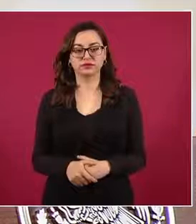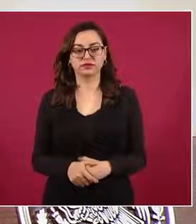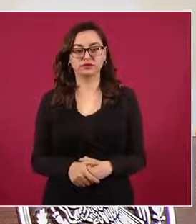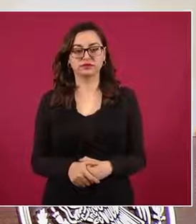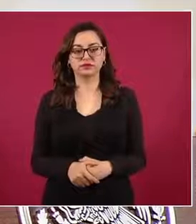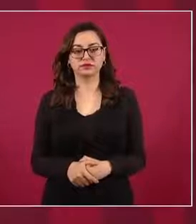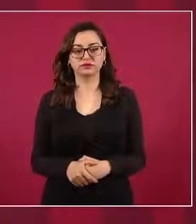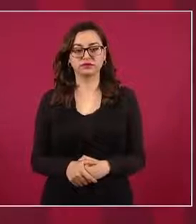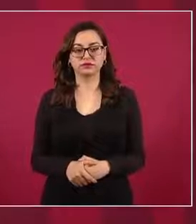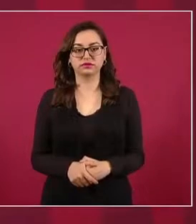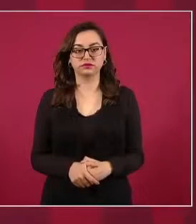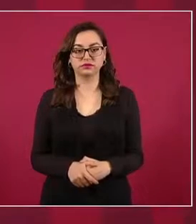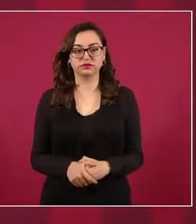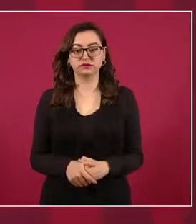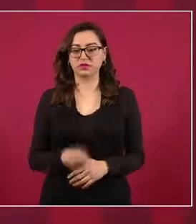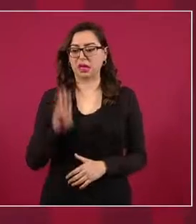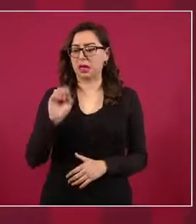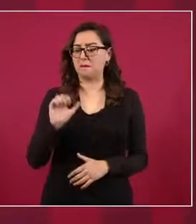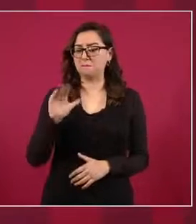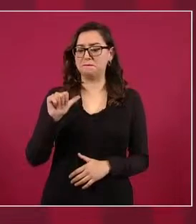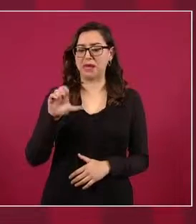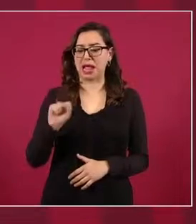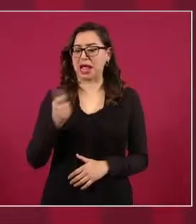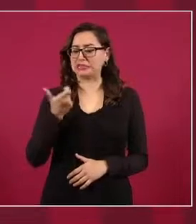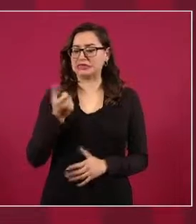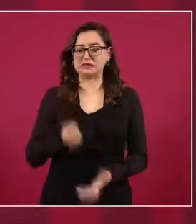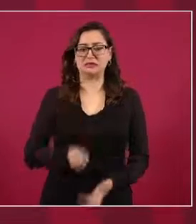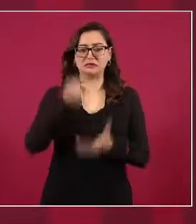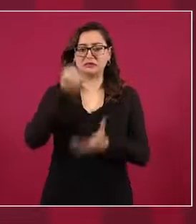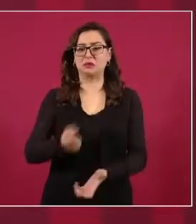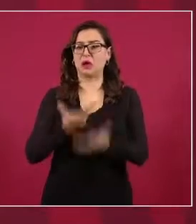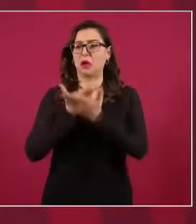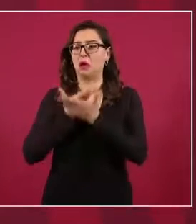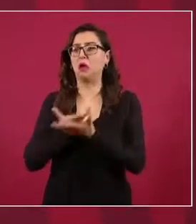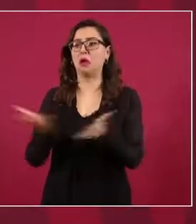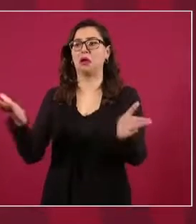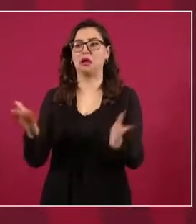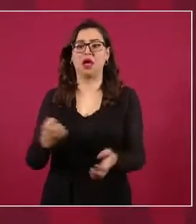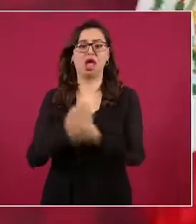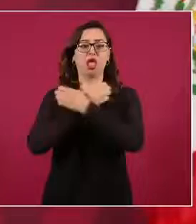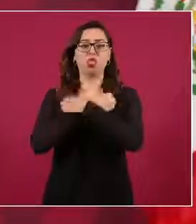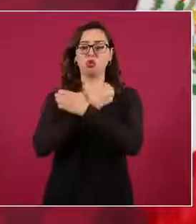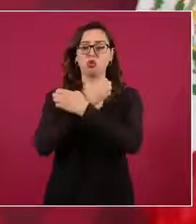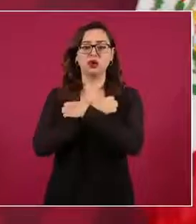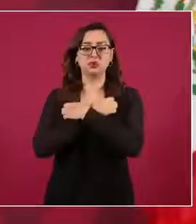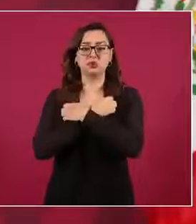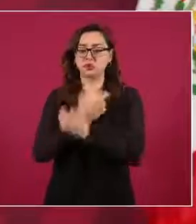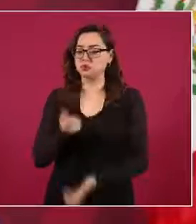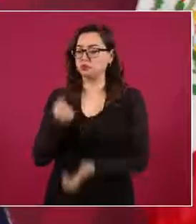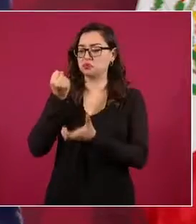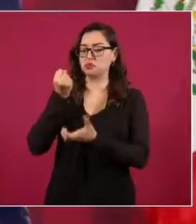hay mucho dinero en becas, pero poco en educación.